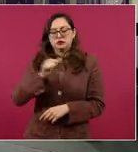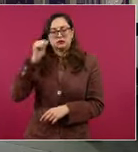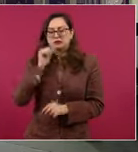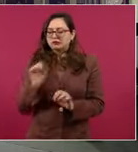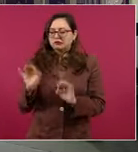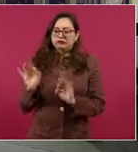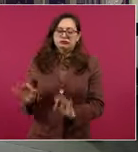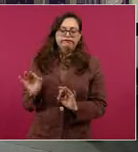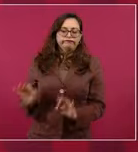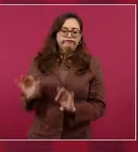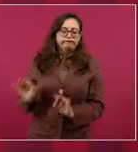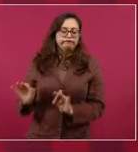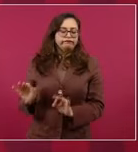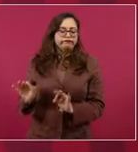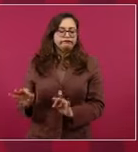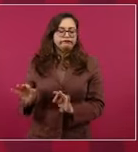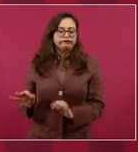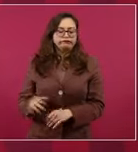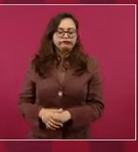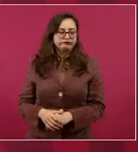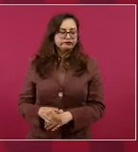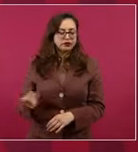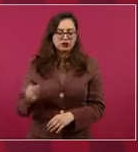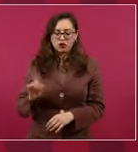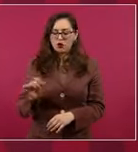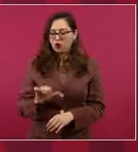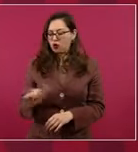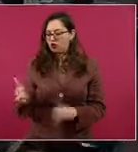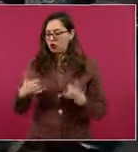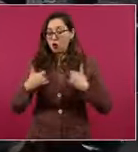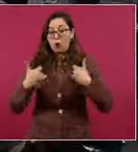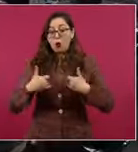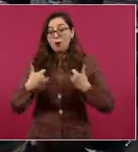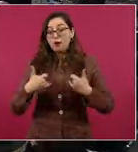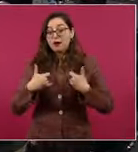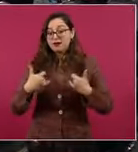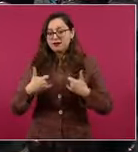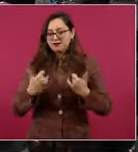siempre. No, joven,